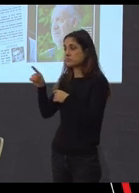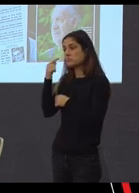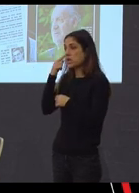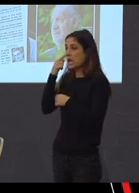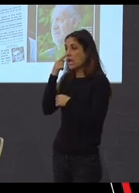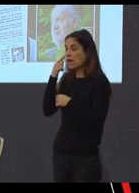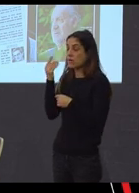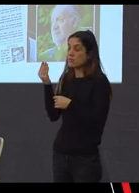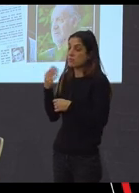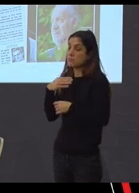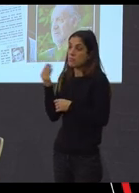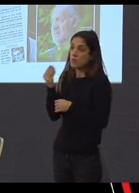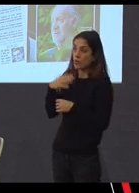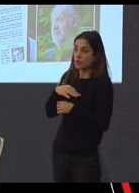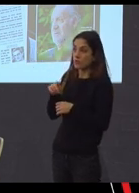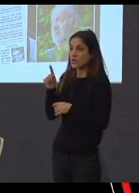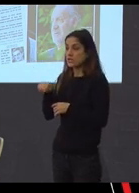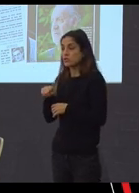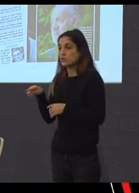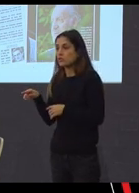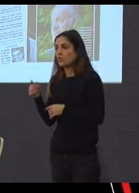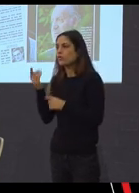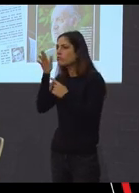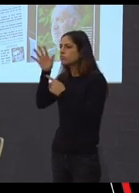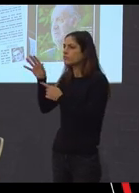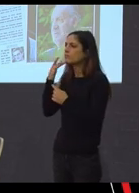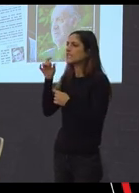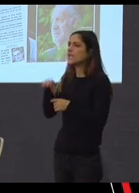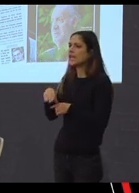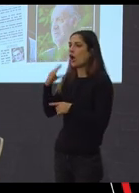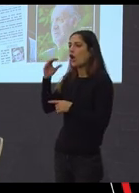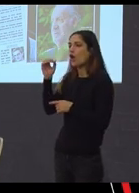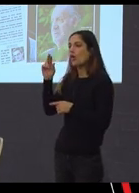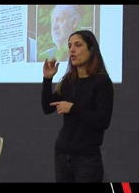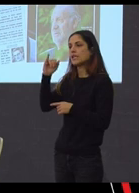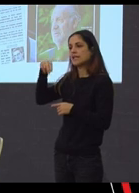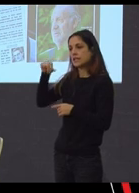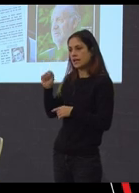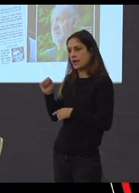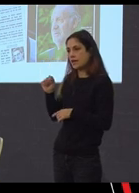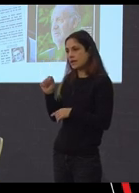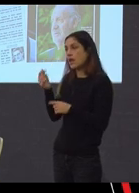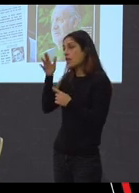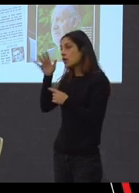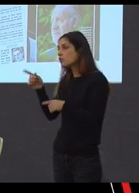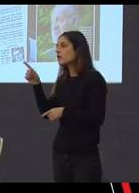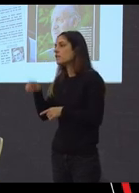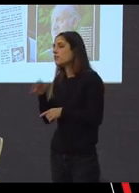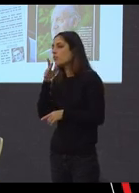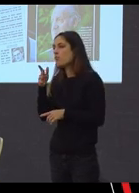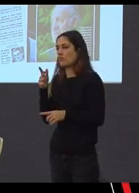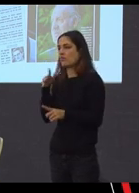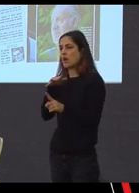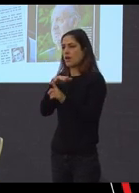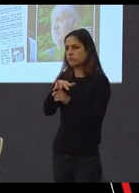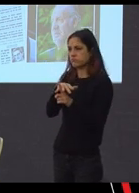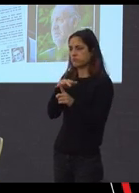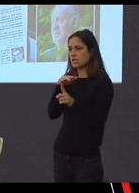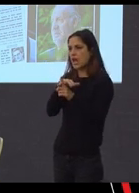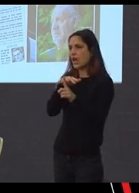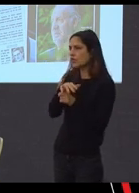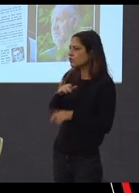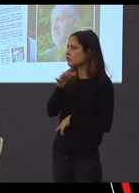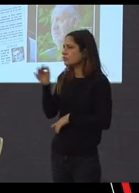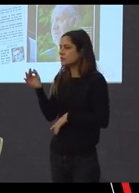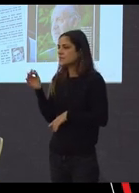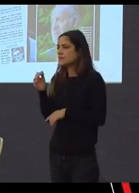cousa, presentada por Corina, que tamén o denuncia por acoso, e